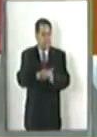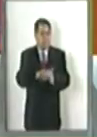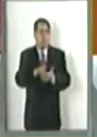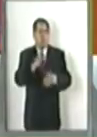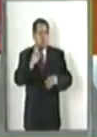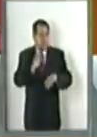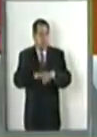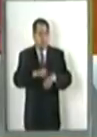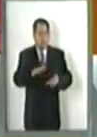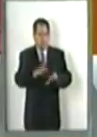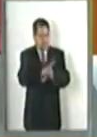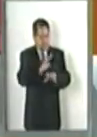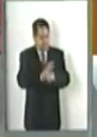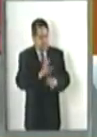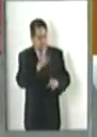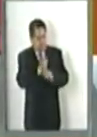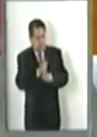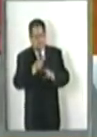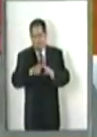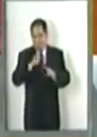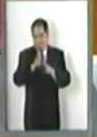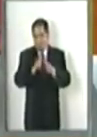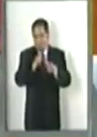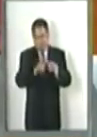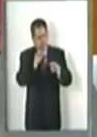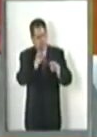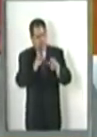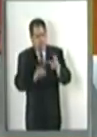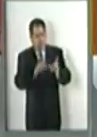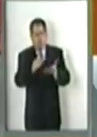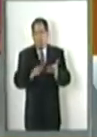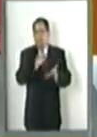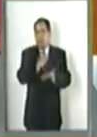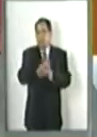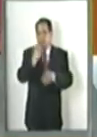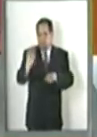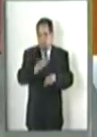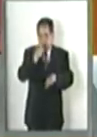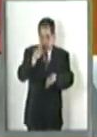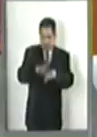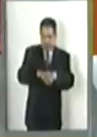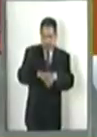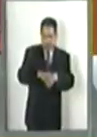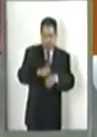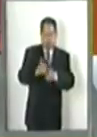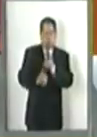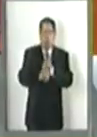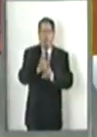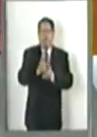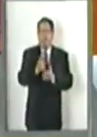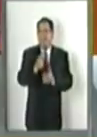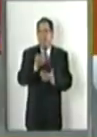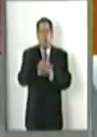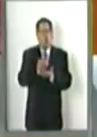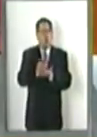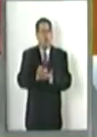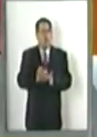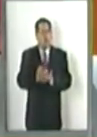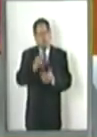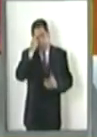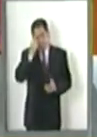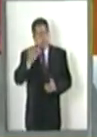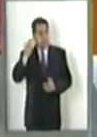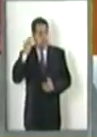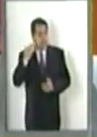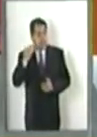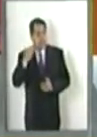se reforman diversas disposiciones de la Ley Federal de Competencia Económica presentada